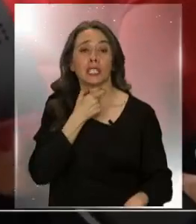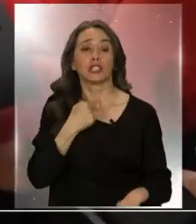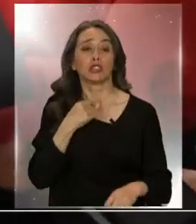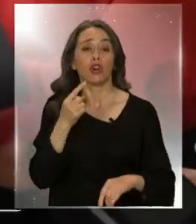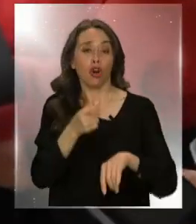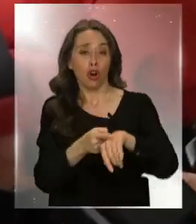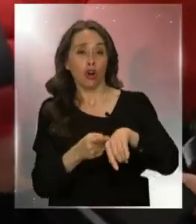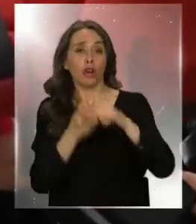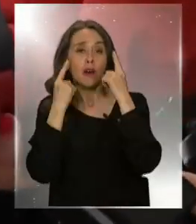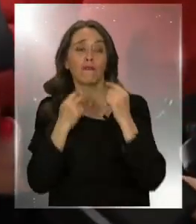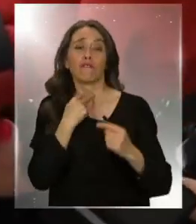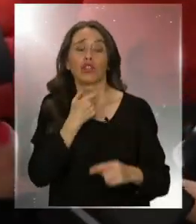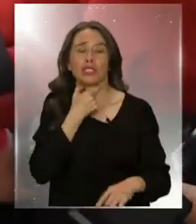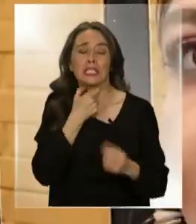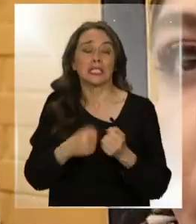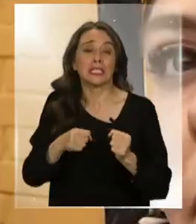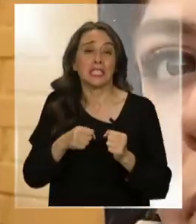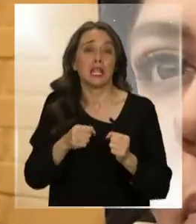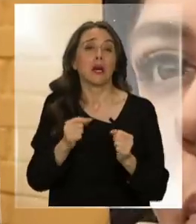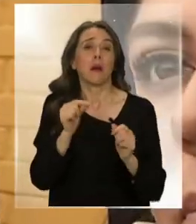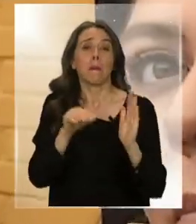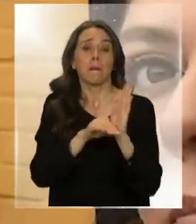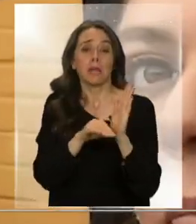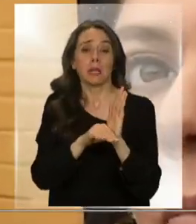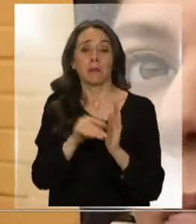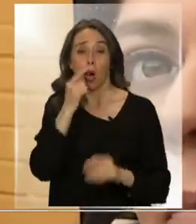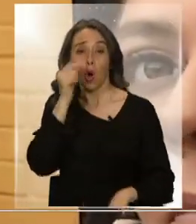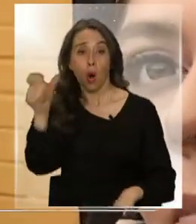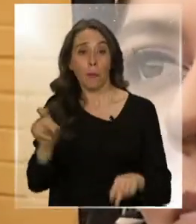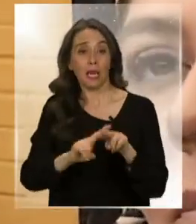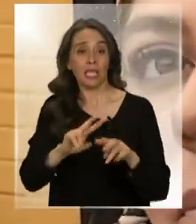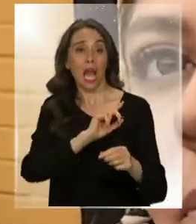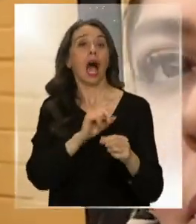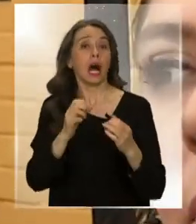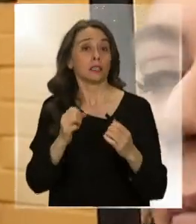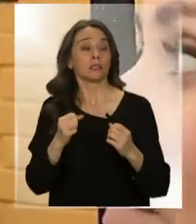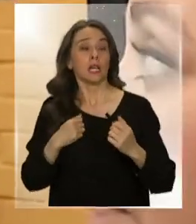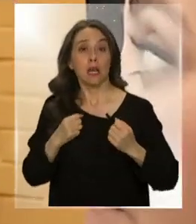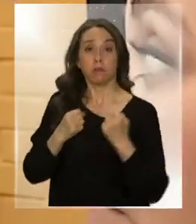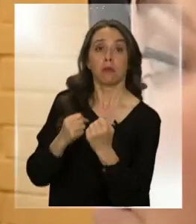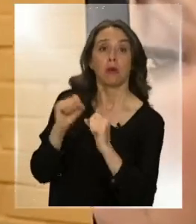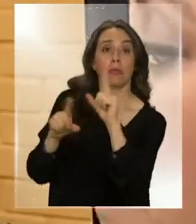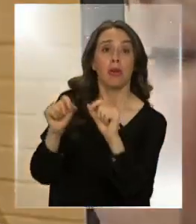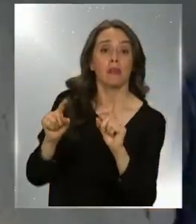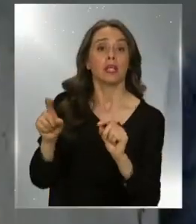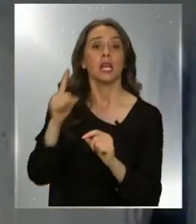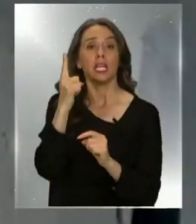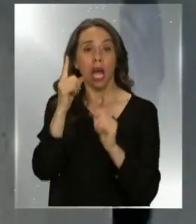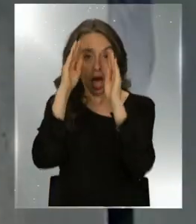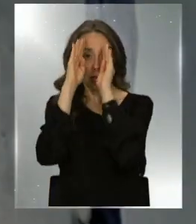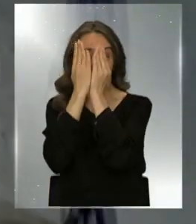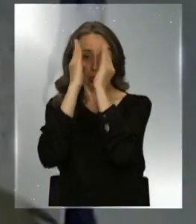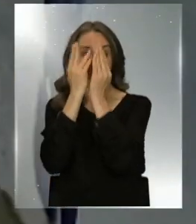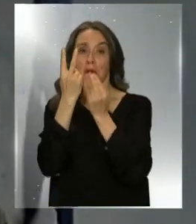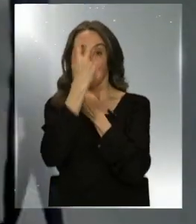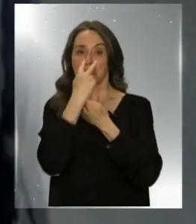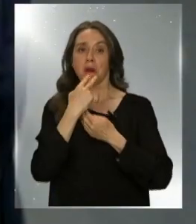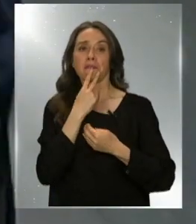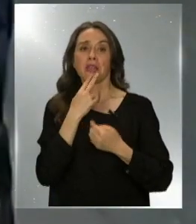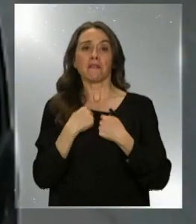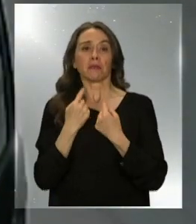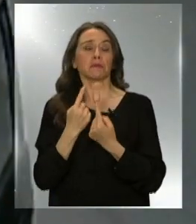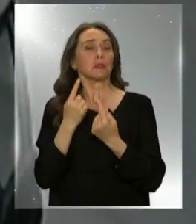rasguños pero para un mínimo oración así no cualquiera lo hace cualquiera pero nuestro mundo y no nos produzcamos de los vecinos